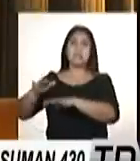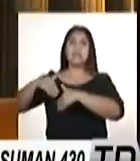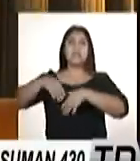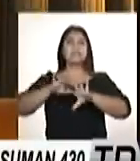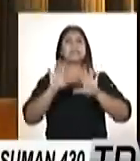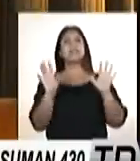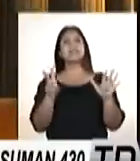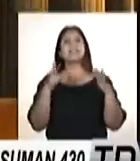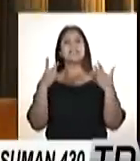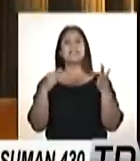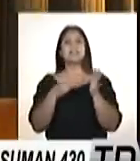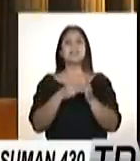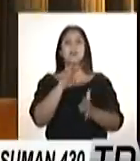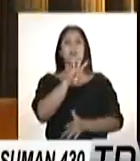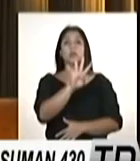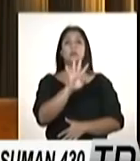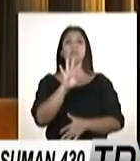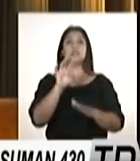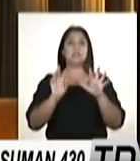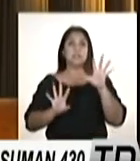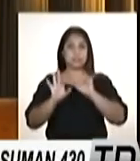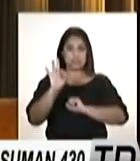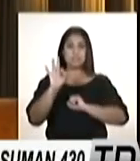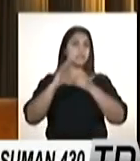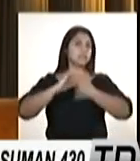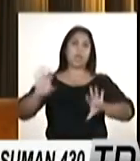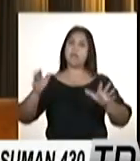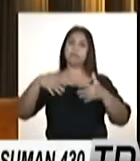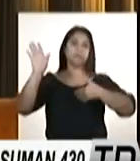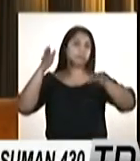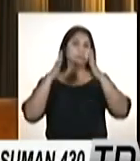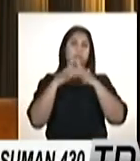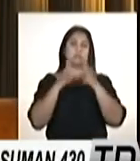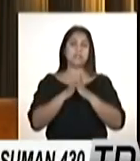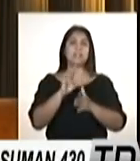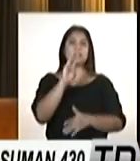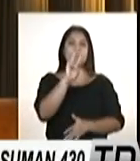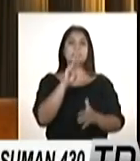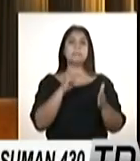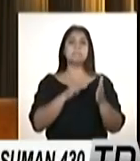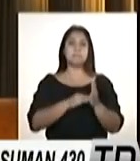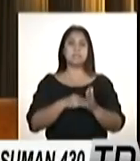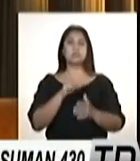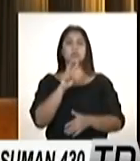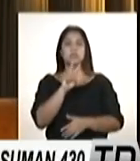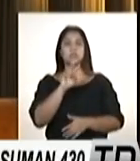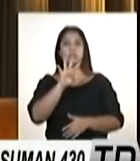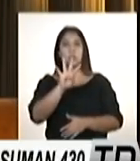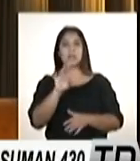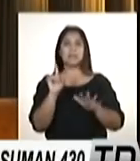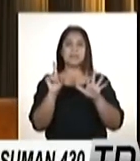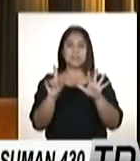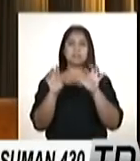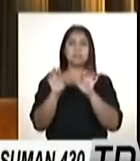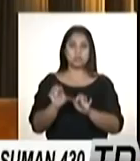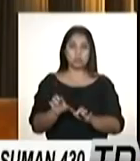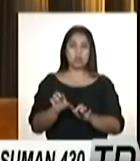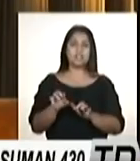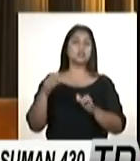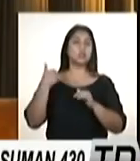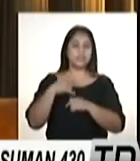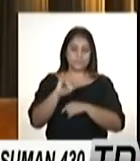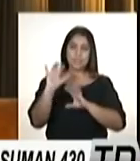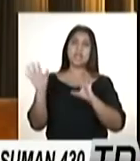413 ya la completaron. Y 3 mil 246 personas se encuentran en este